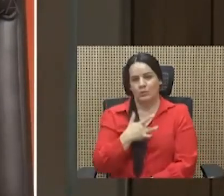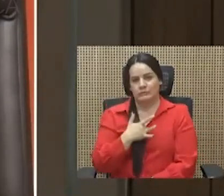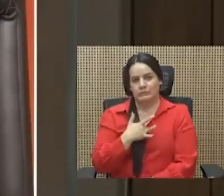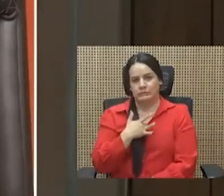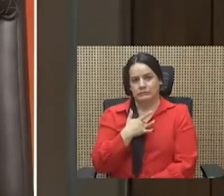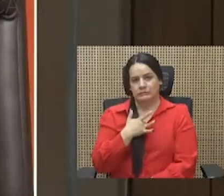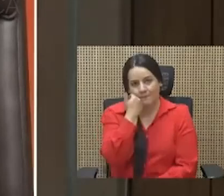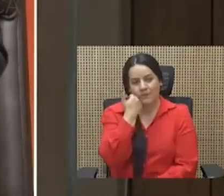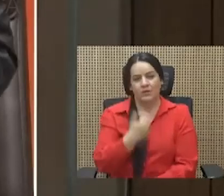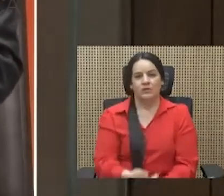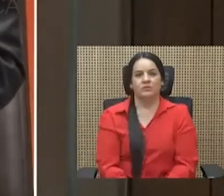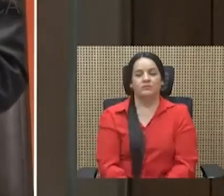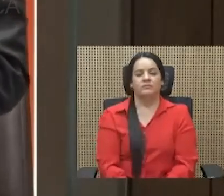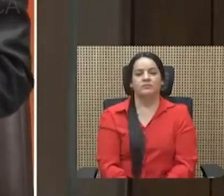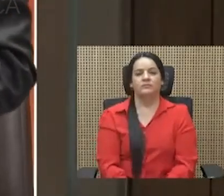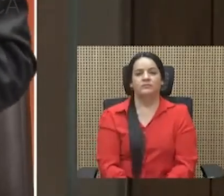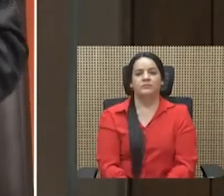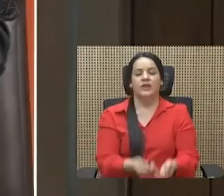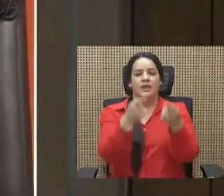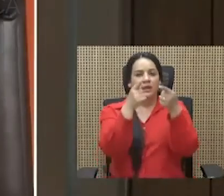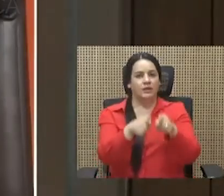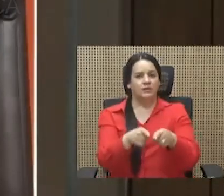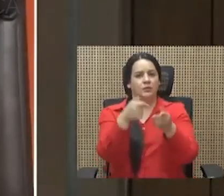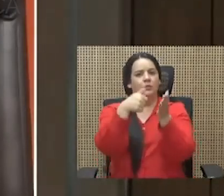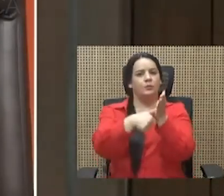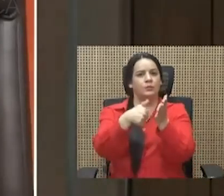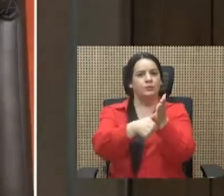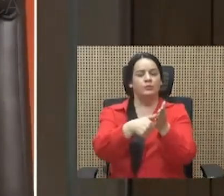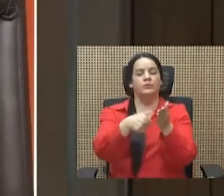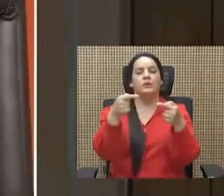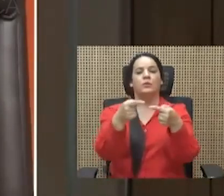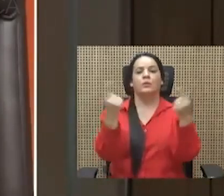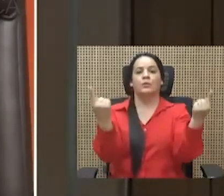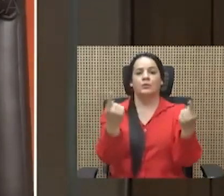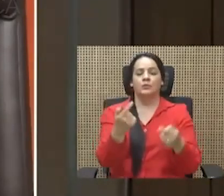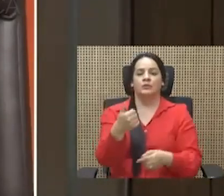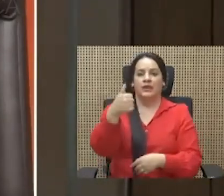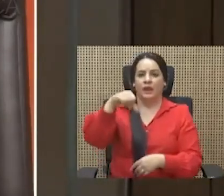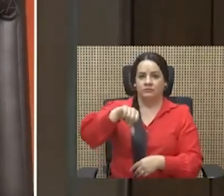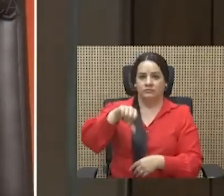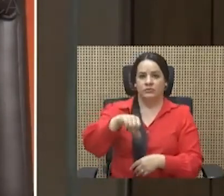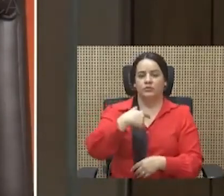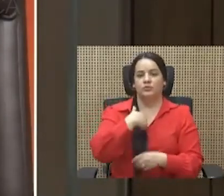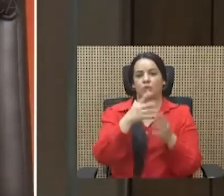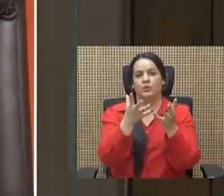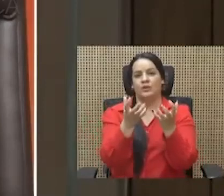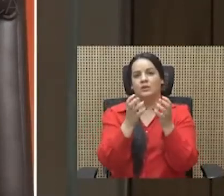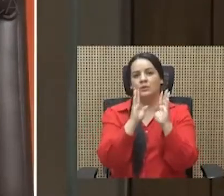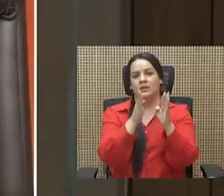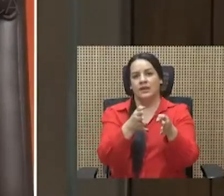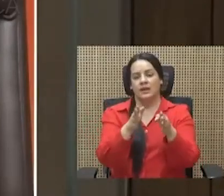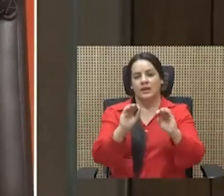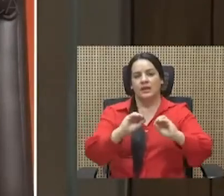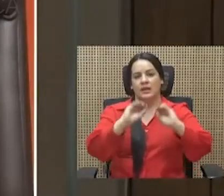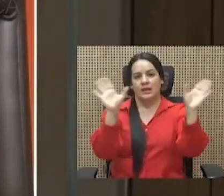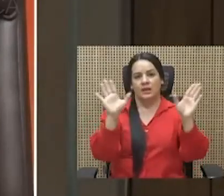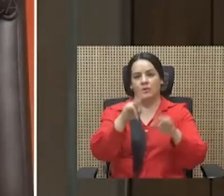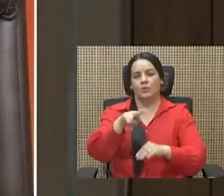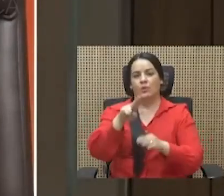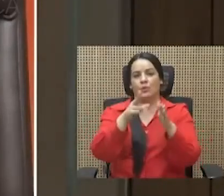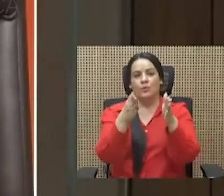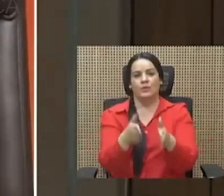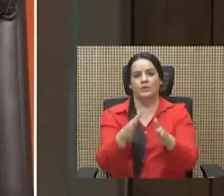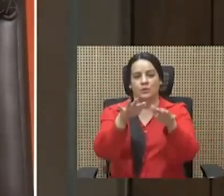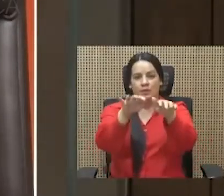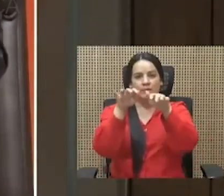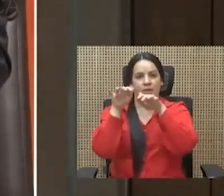El hecho de que votemos en contra, quiero dejar esto bien claro y quiero dejárselo bien claro a los compañeros que están en la barra del público.